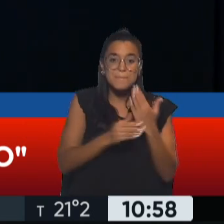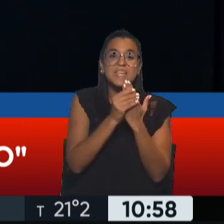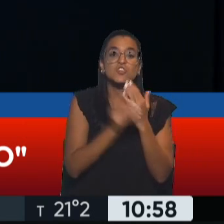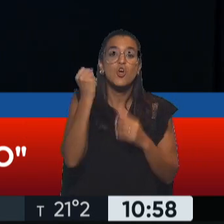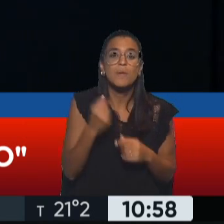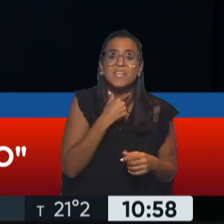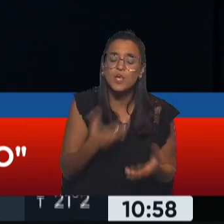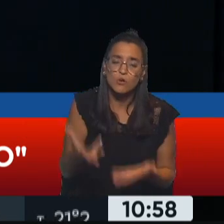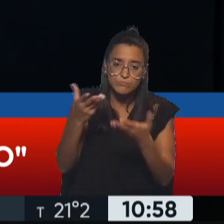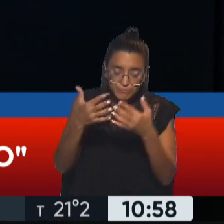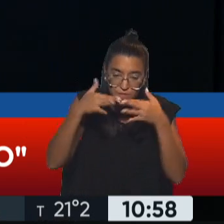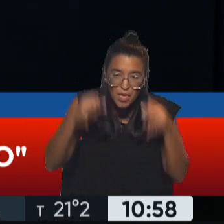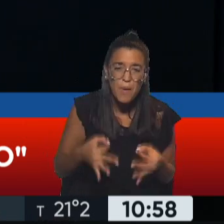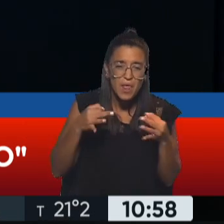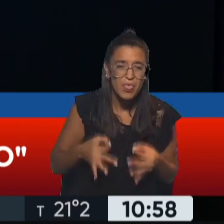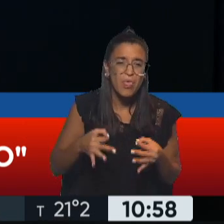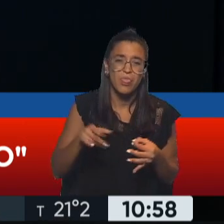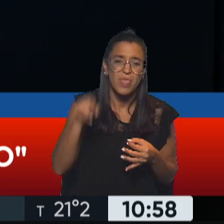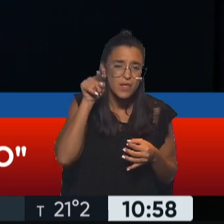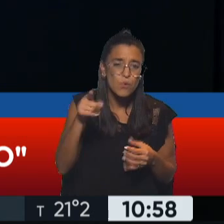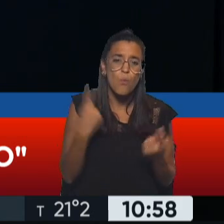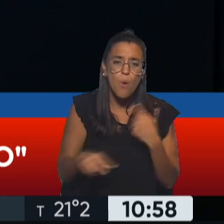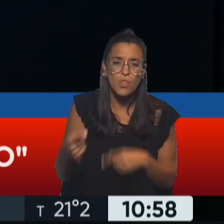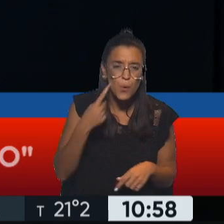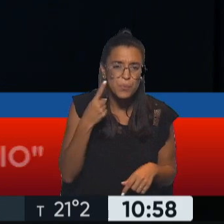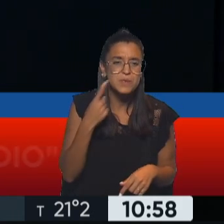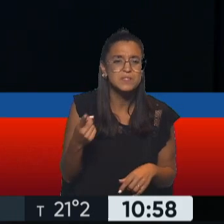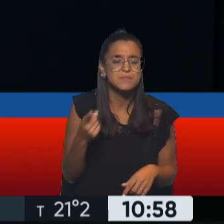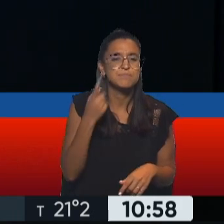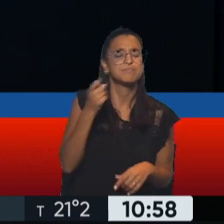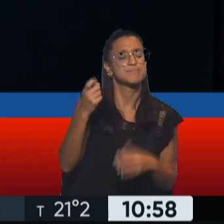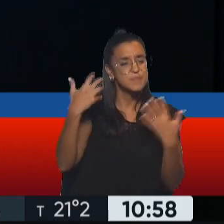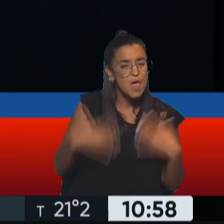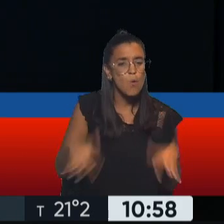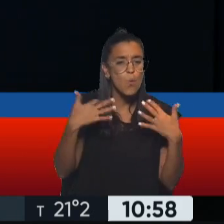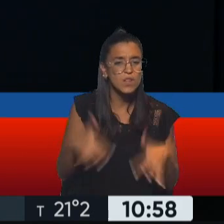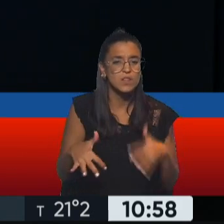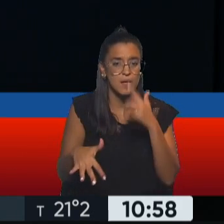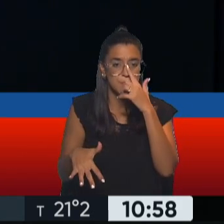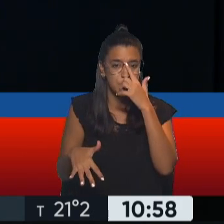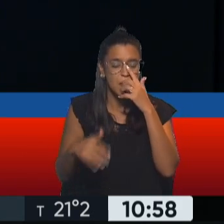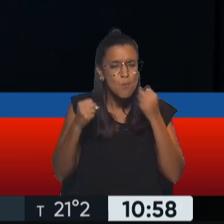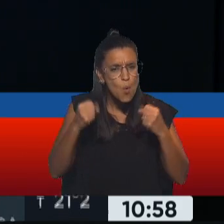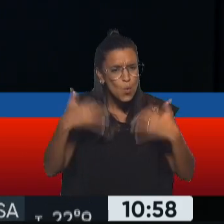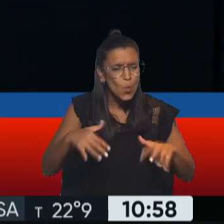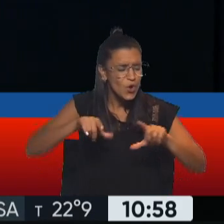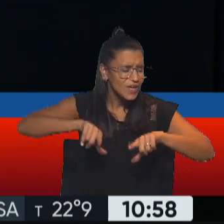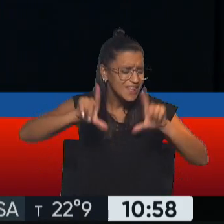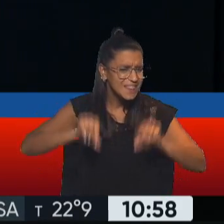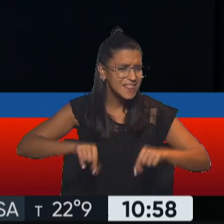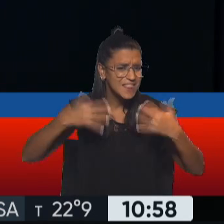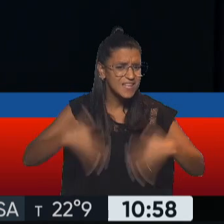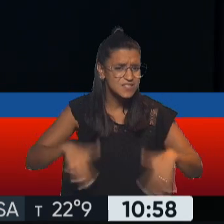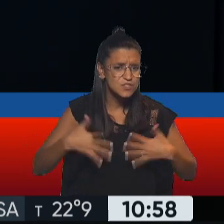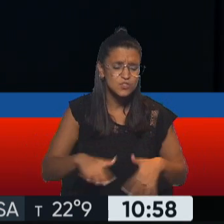quiero destacar, porque realmente esto cuando uno lo vive se da cuenta de lo muy duro e intenso que es y